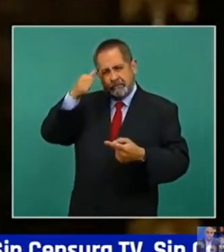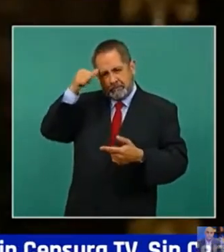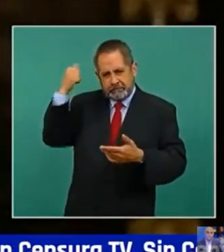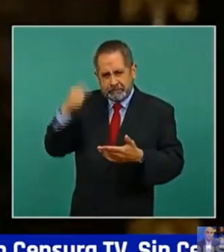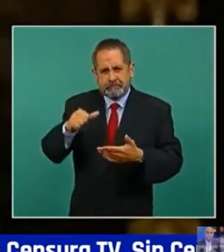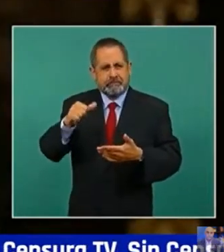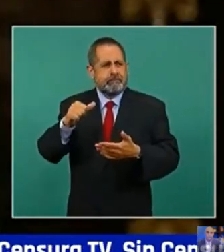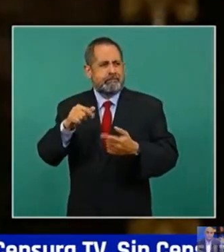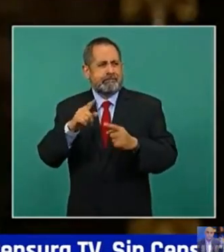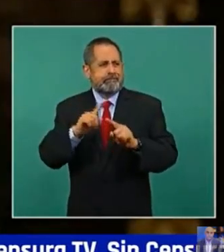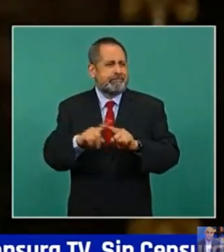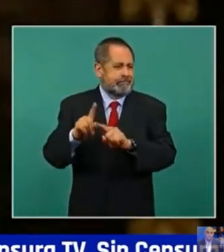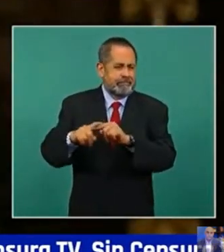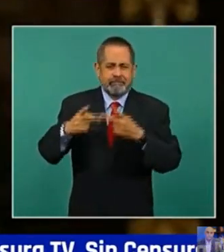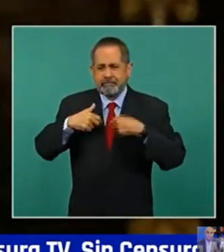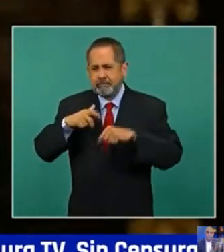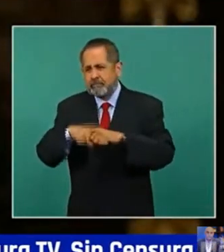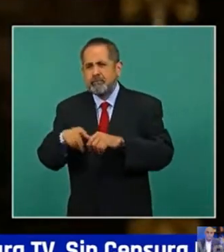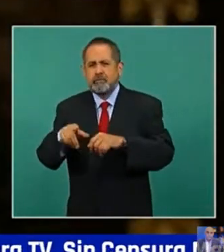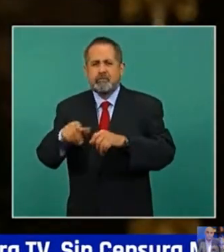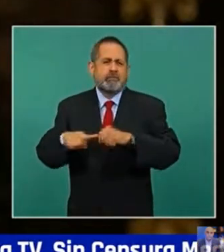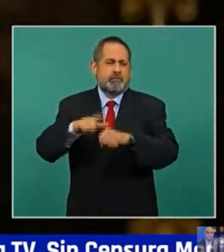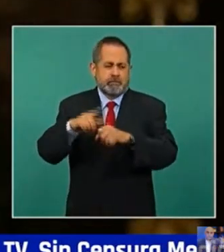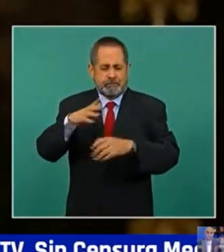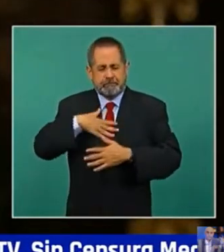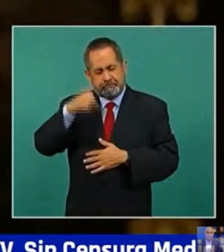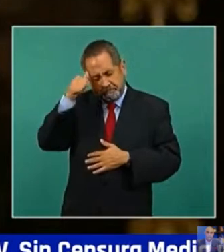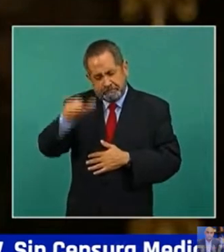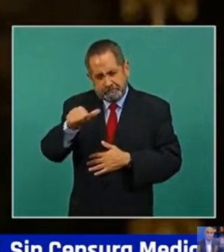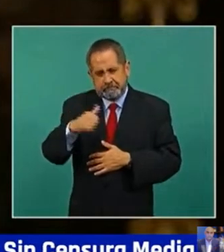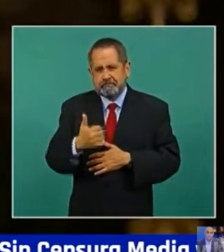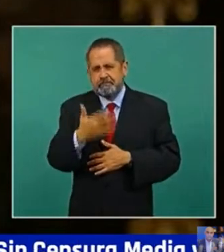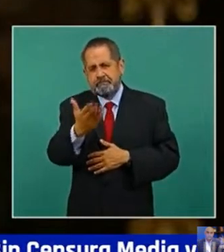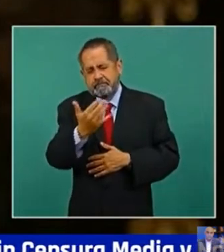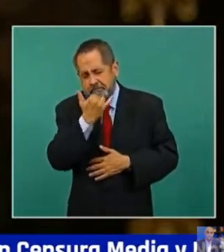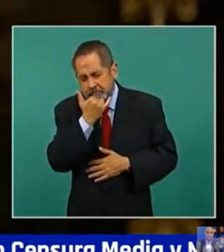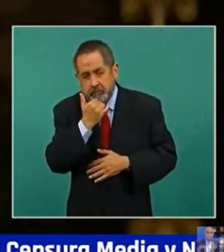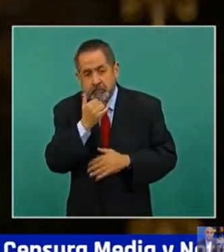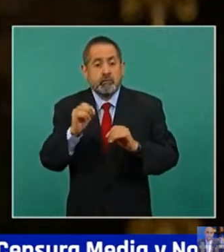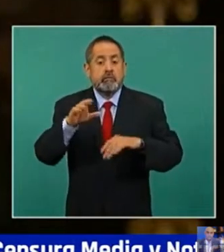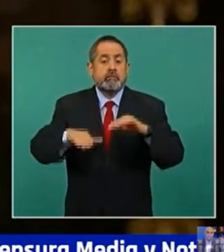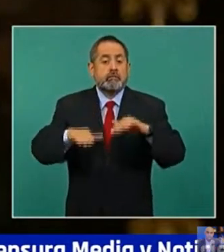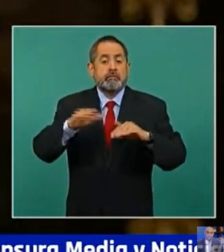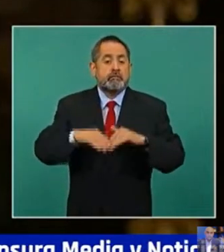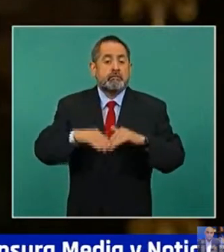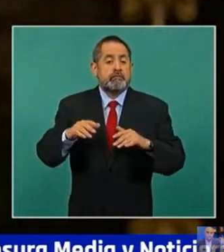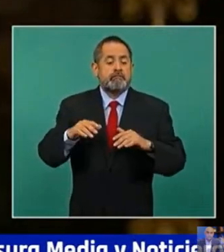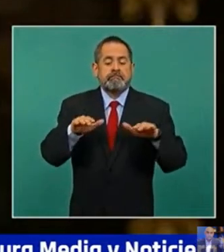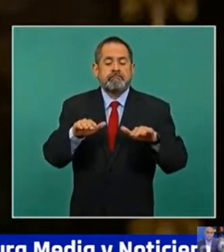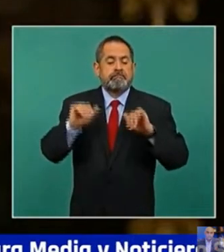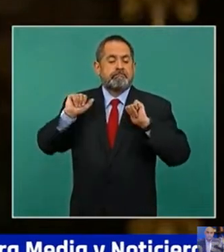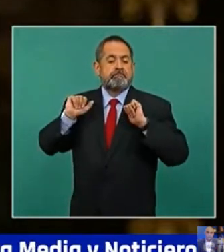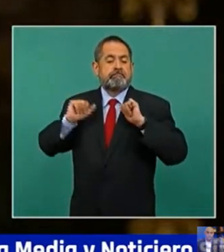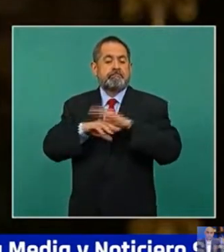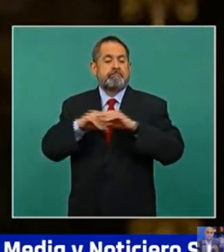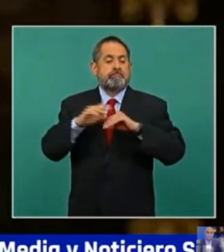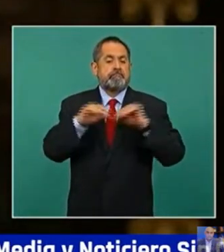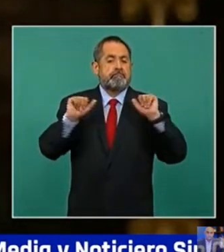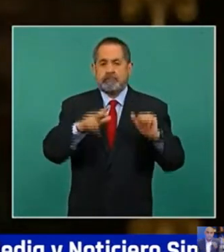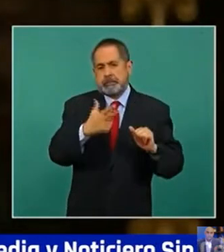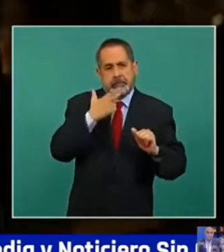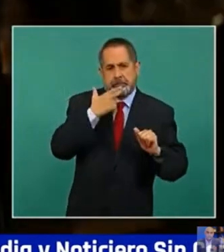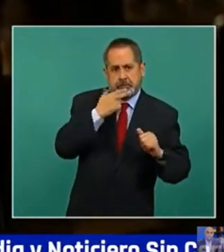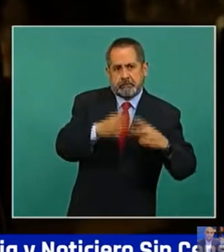por todas las acciones u omisiones que no contribuyeron a la